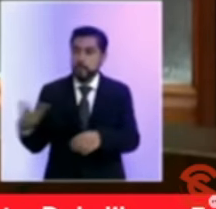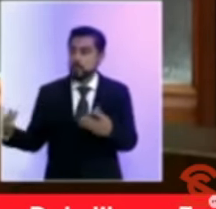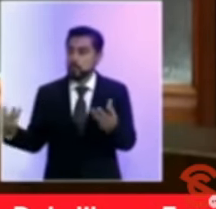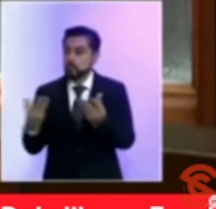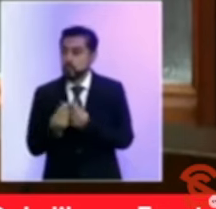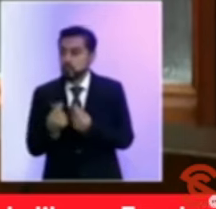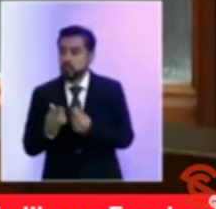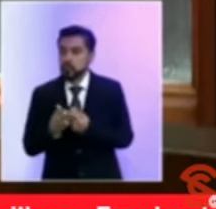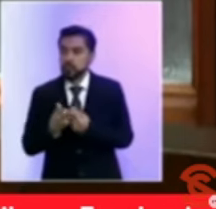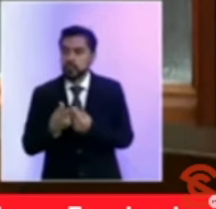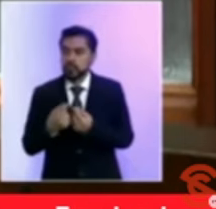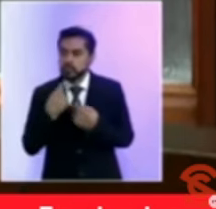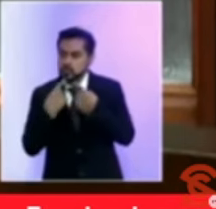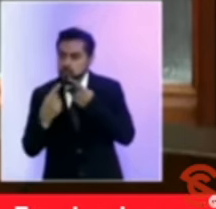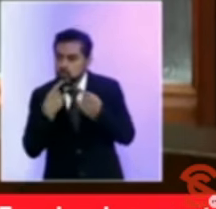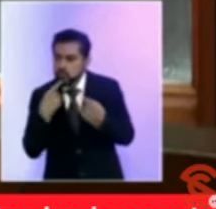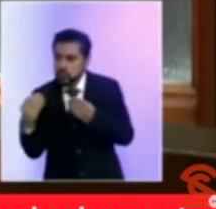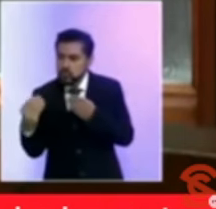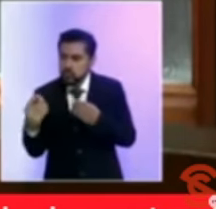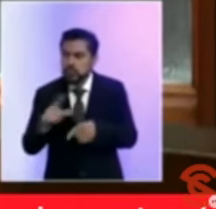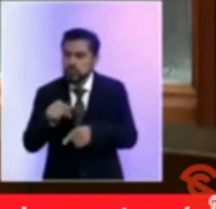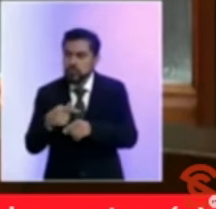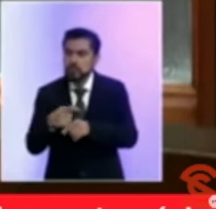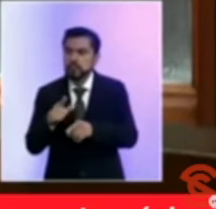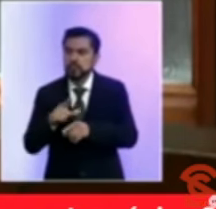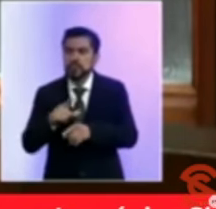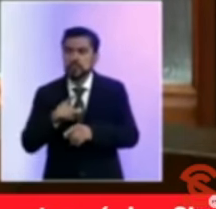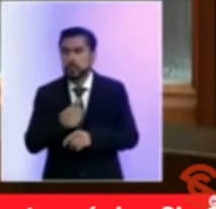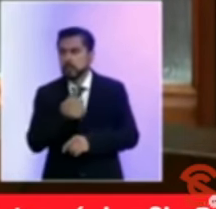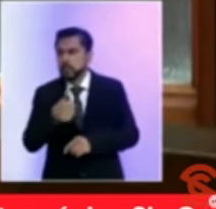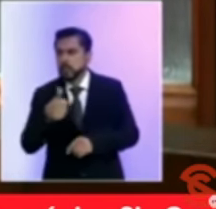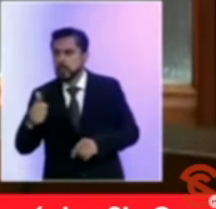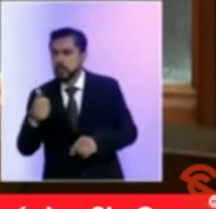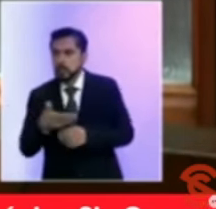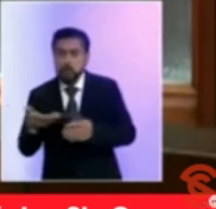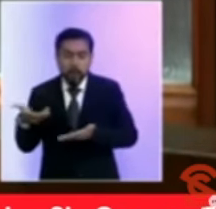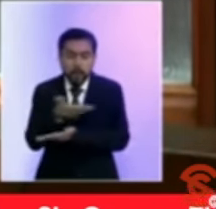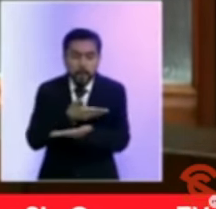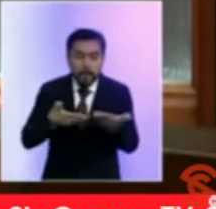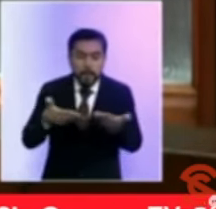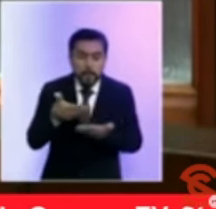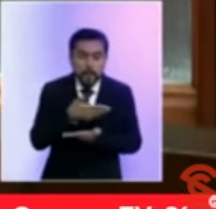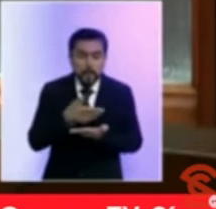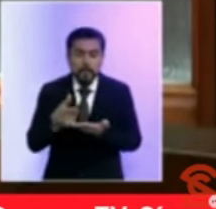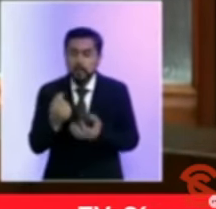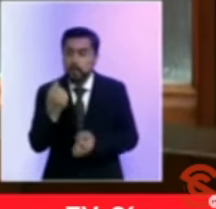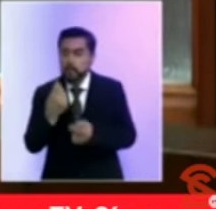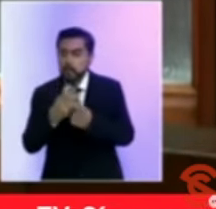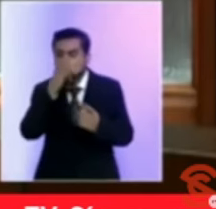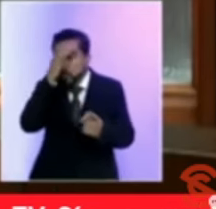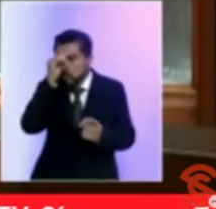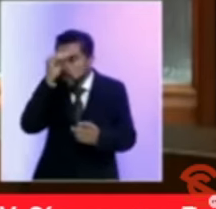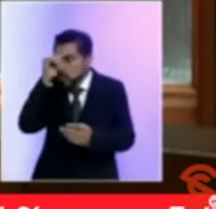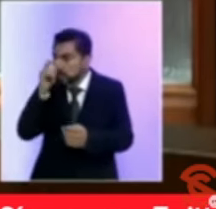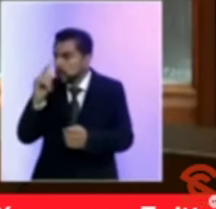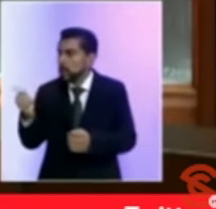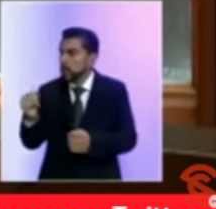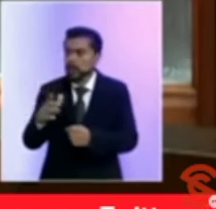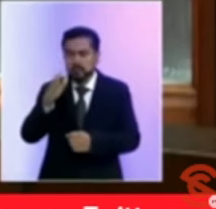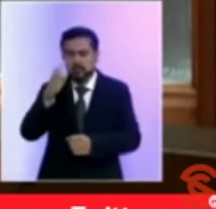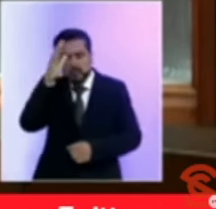manera respetuosa mantuvimos el disenso cuando ello fue necesario para que todo derecho